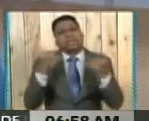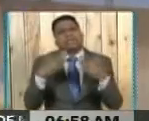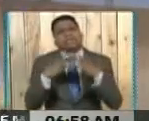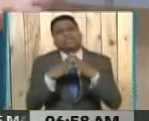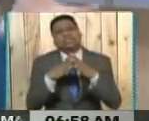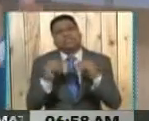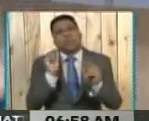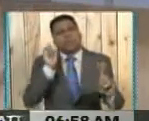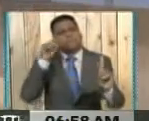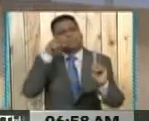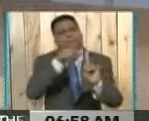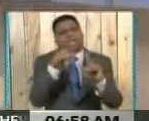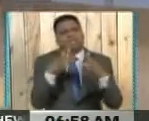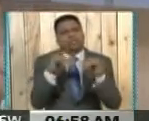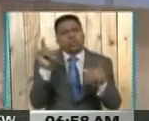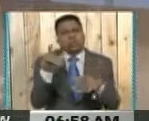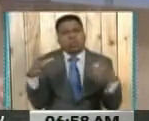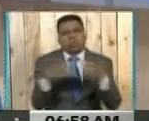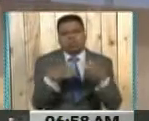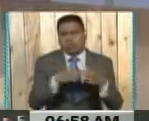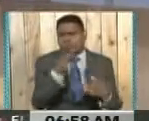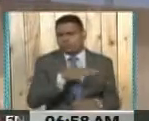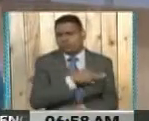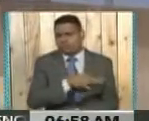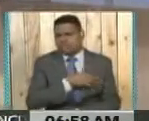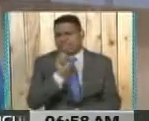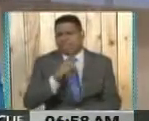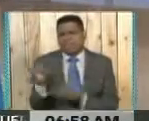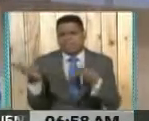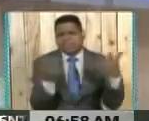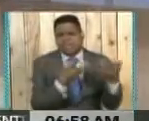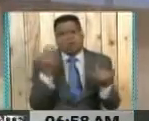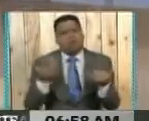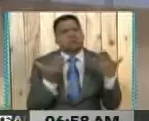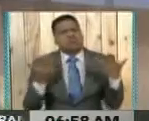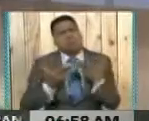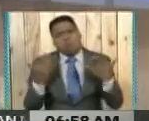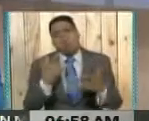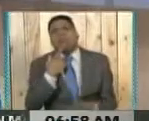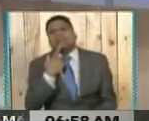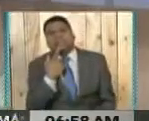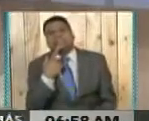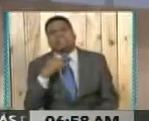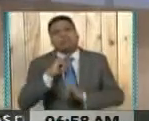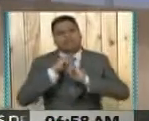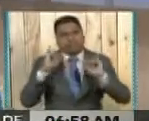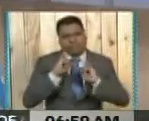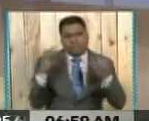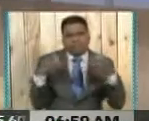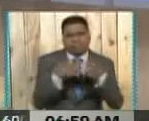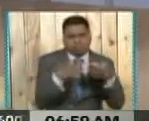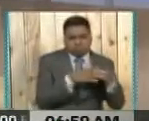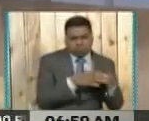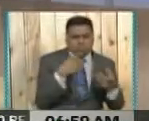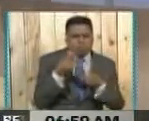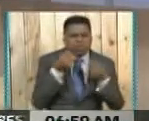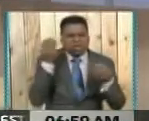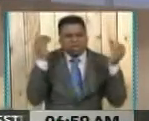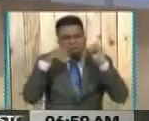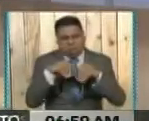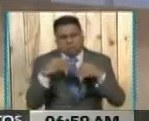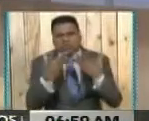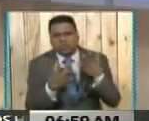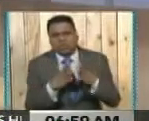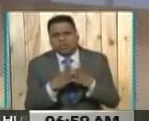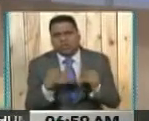atención para los movimientos sociales que estuvieron presentes y, por supuesto, para los invitados. ¿Cuál fue esa conclusión que se ha acertado en Venezuela, en